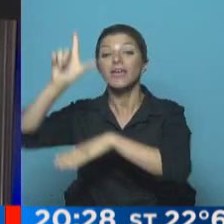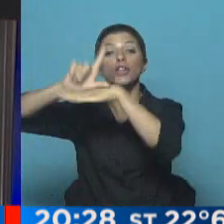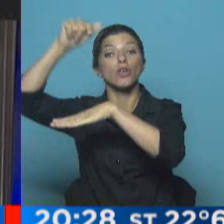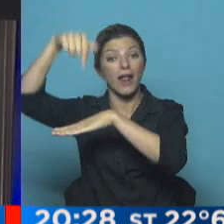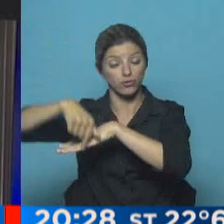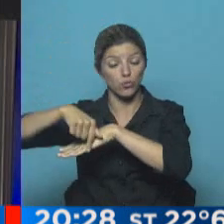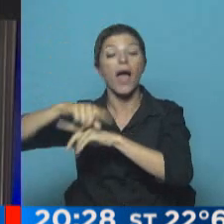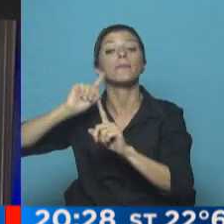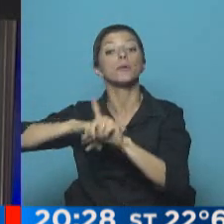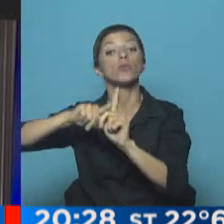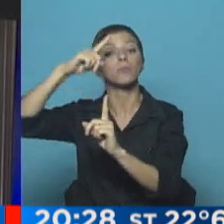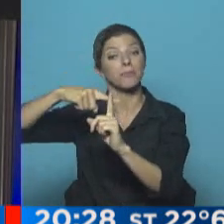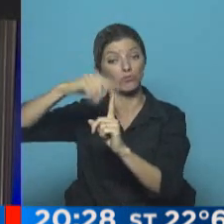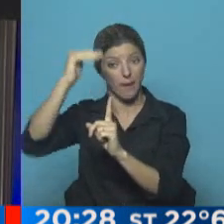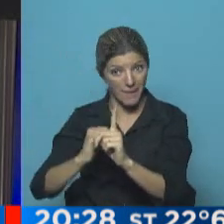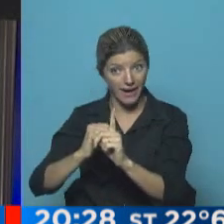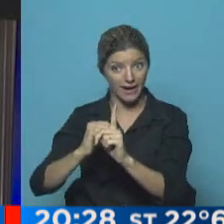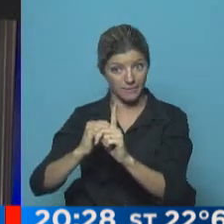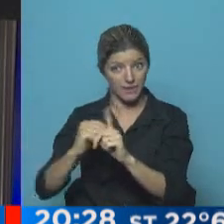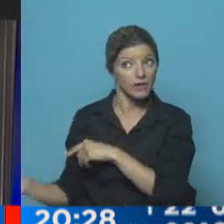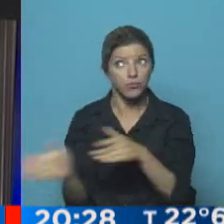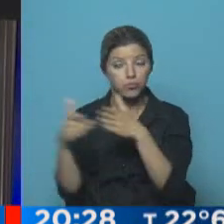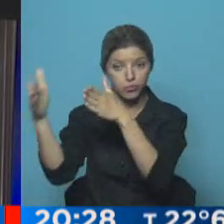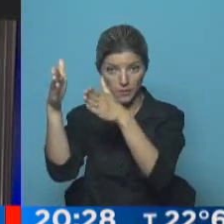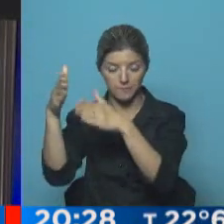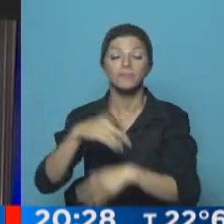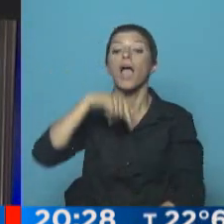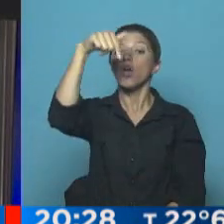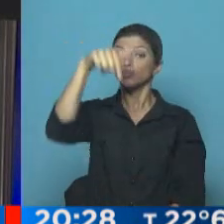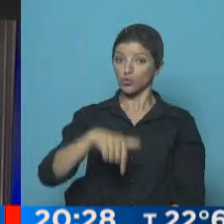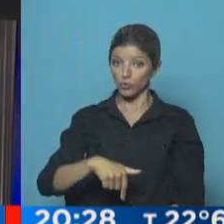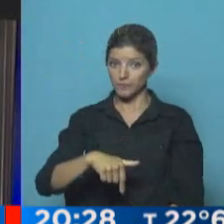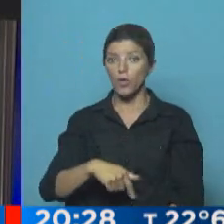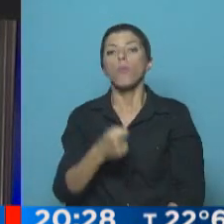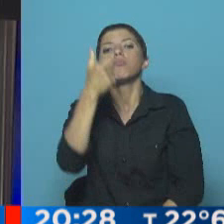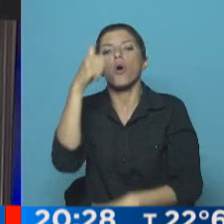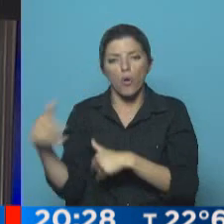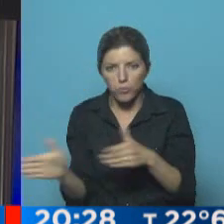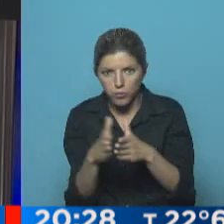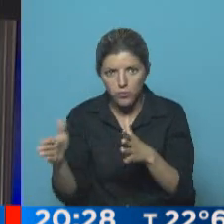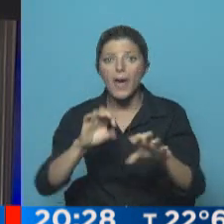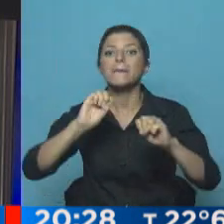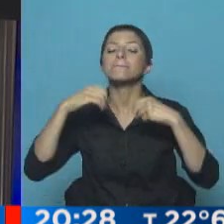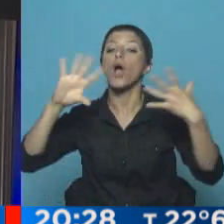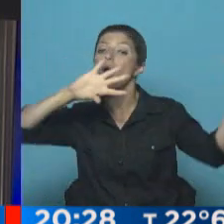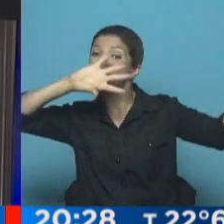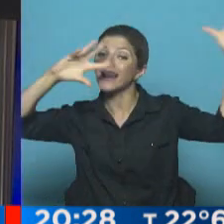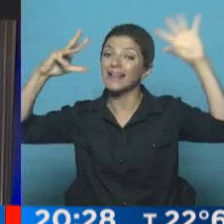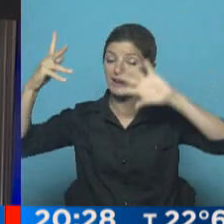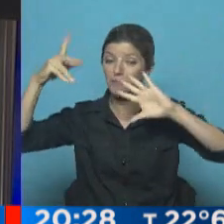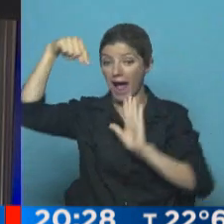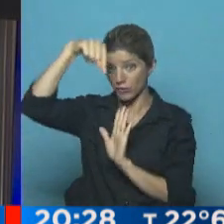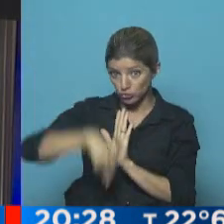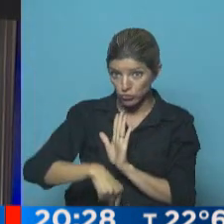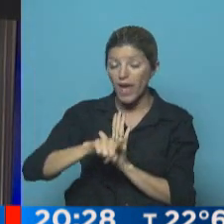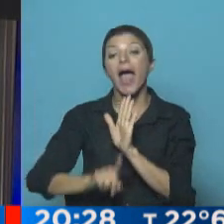con descenso de las temperaturas y vientos que cambiarán al sector sur. Y en el sur argentino, poco viento, mejoran las condiciones meteorológicas en el sur